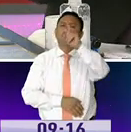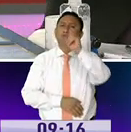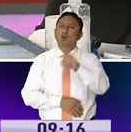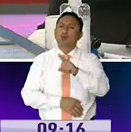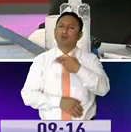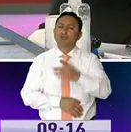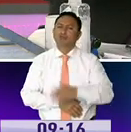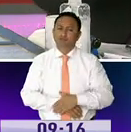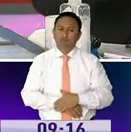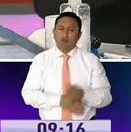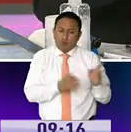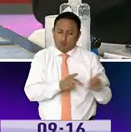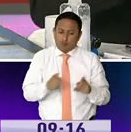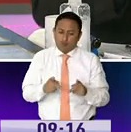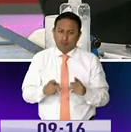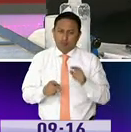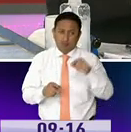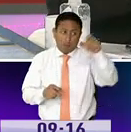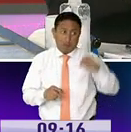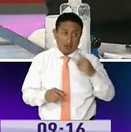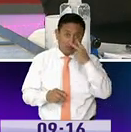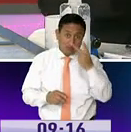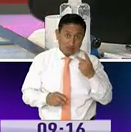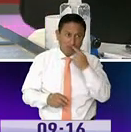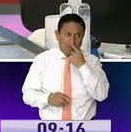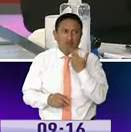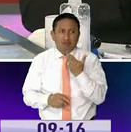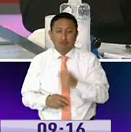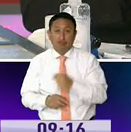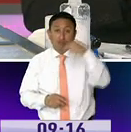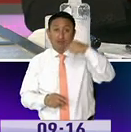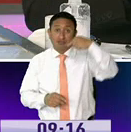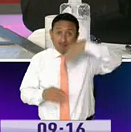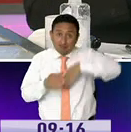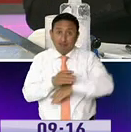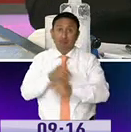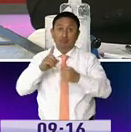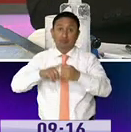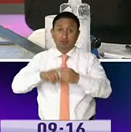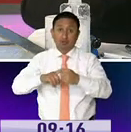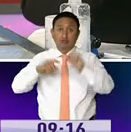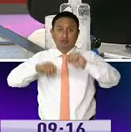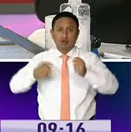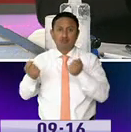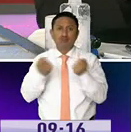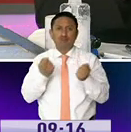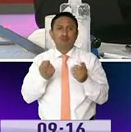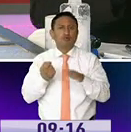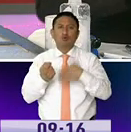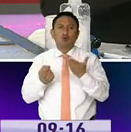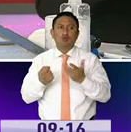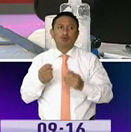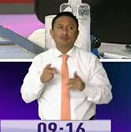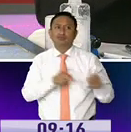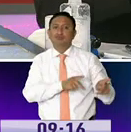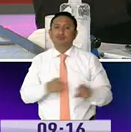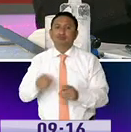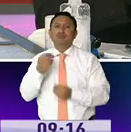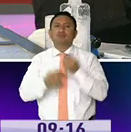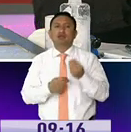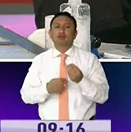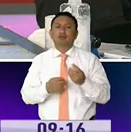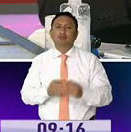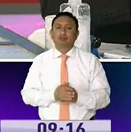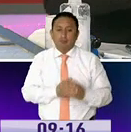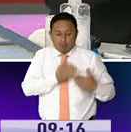poquito los protocolos de eso. Es interesante que la gente que está en provincias, los que tienen que venir a Quito, van a ser controlados. ¿Cómo es el protocolo? ¿Cómo lo